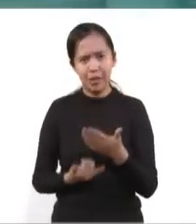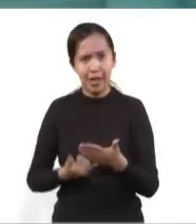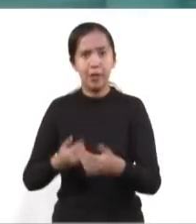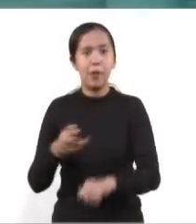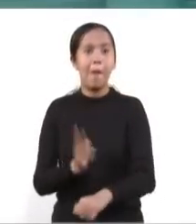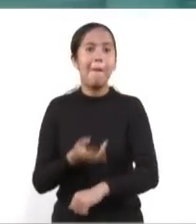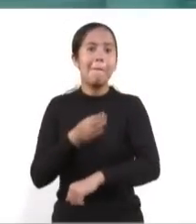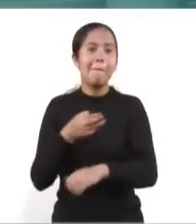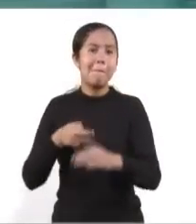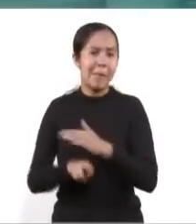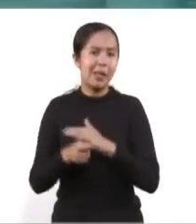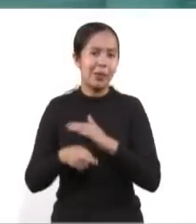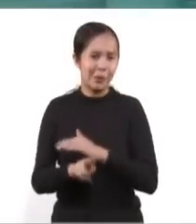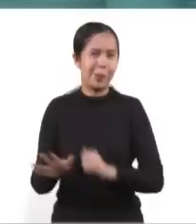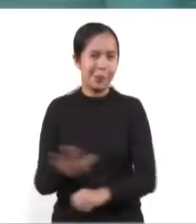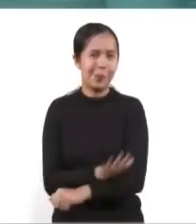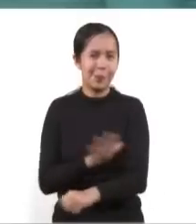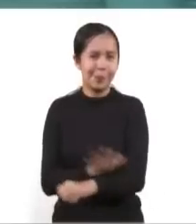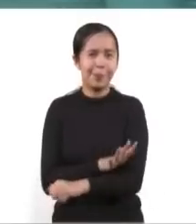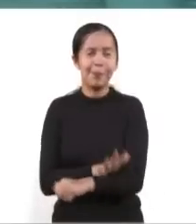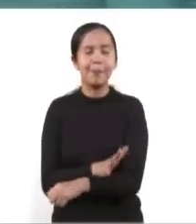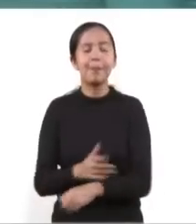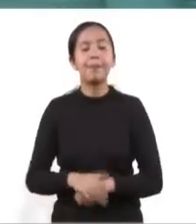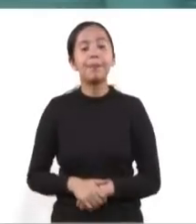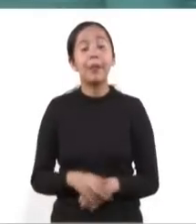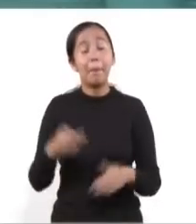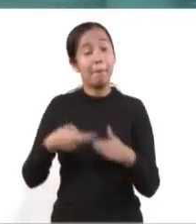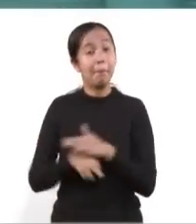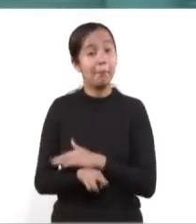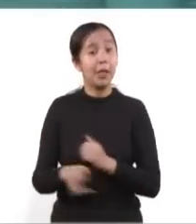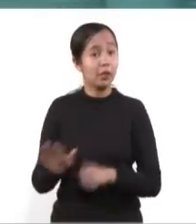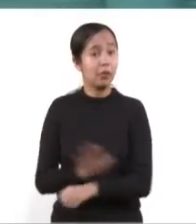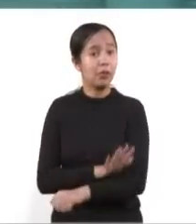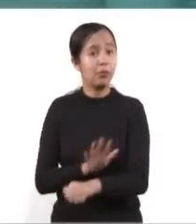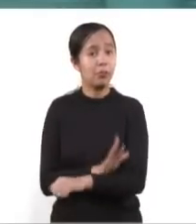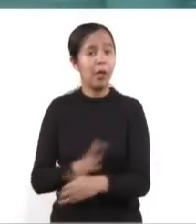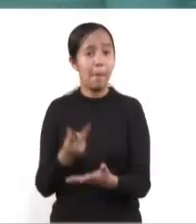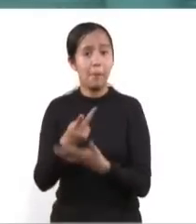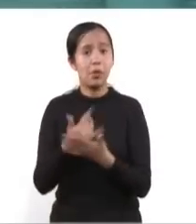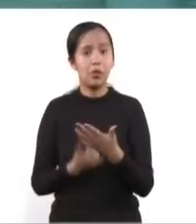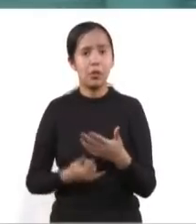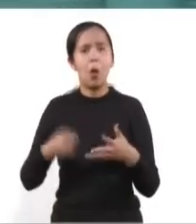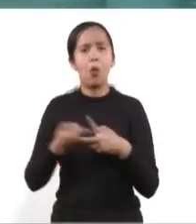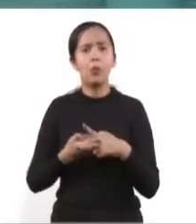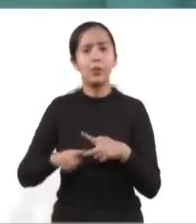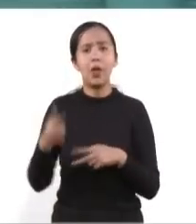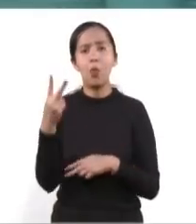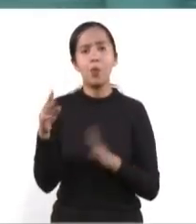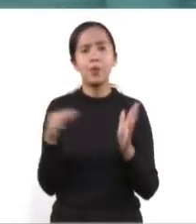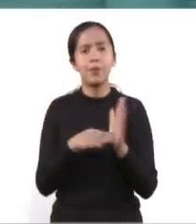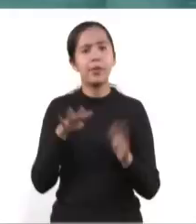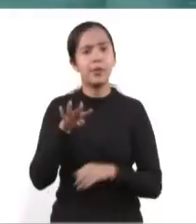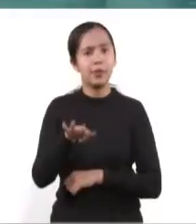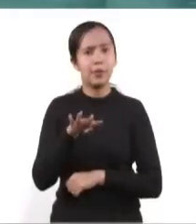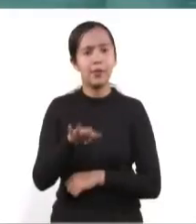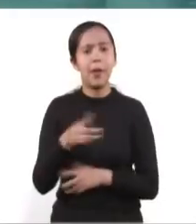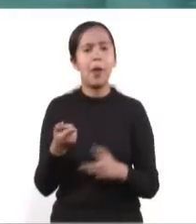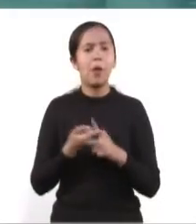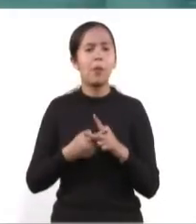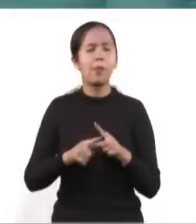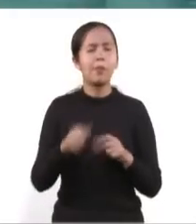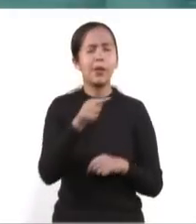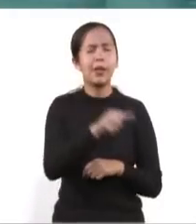Energía. El proyecto Metro Energía inició en 2019 con la construcción de una